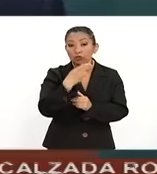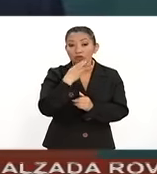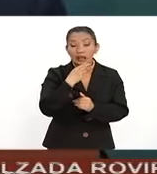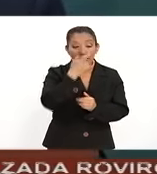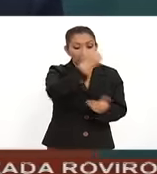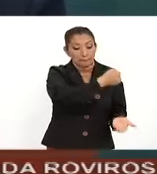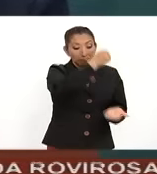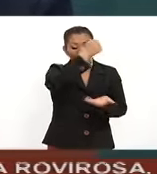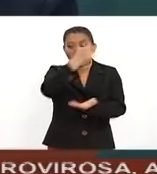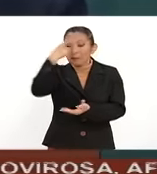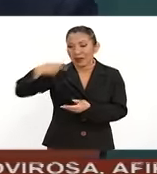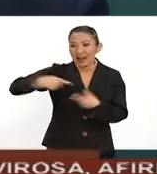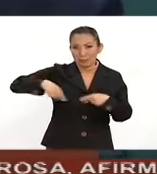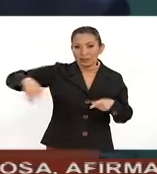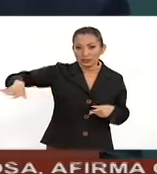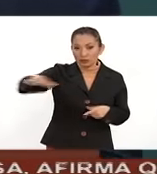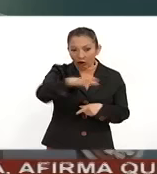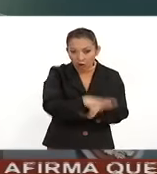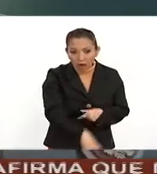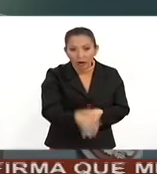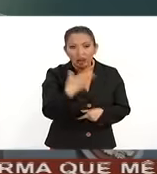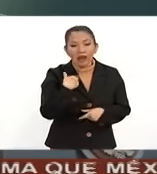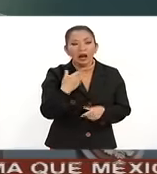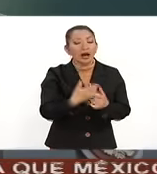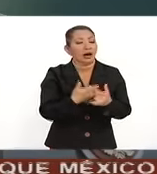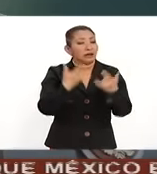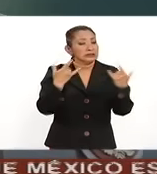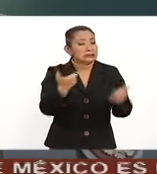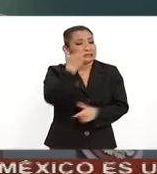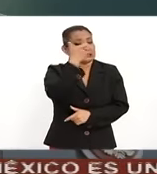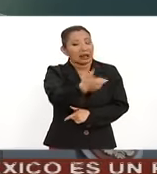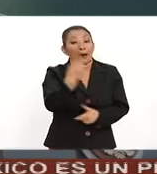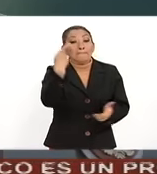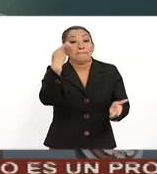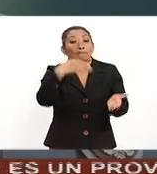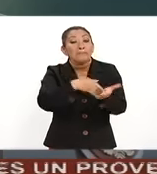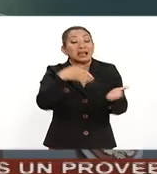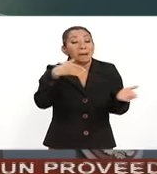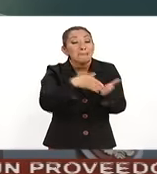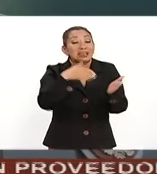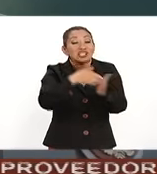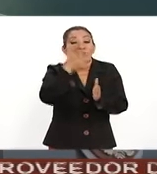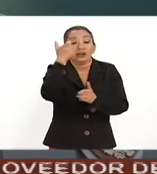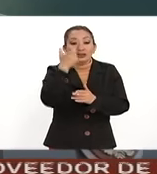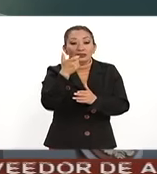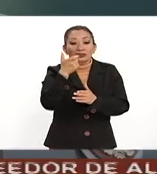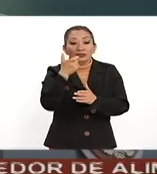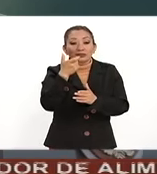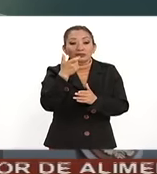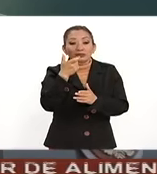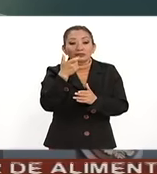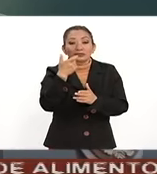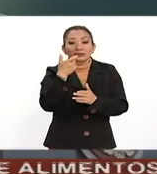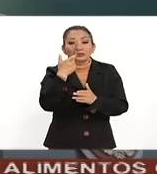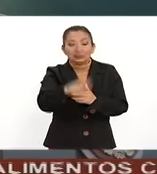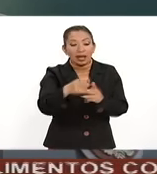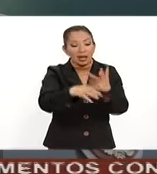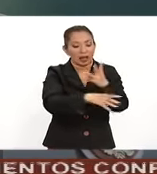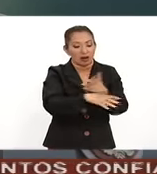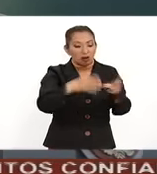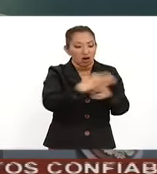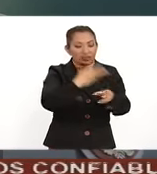para ofrecer a los derechohabientes la cifra histórica de 1.000 millones de